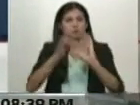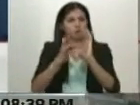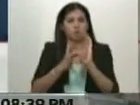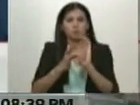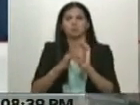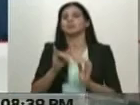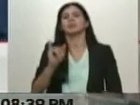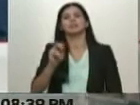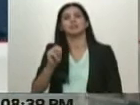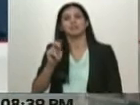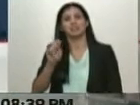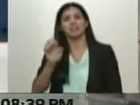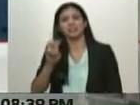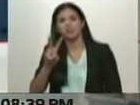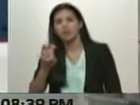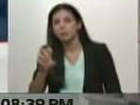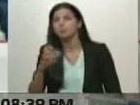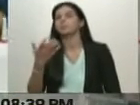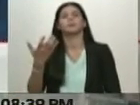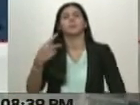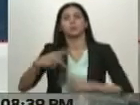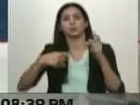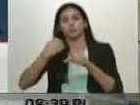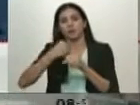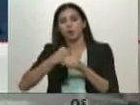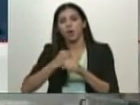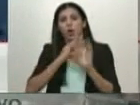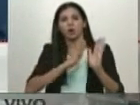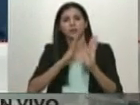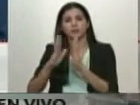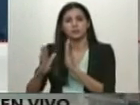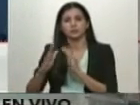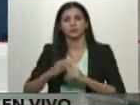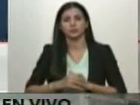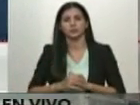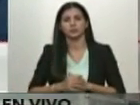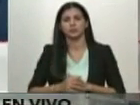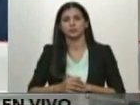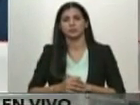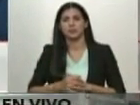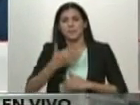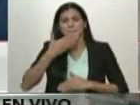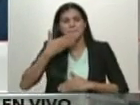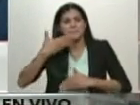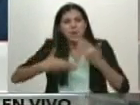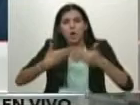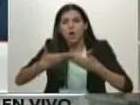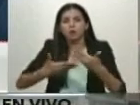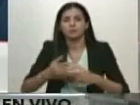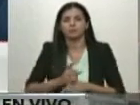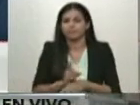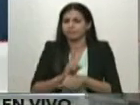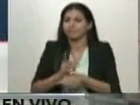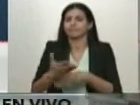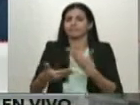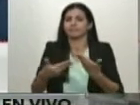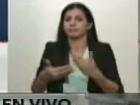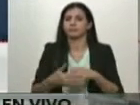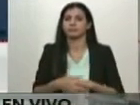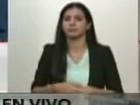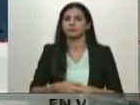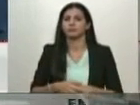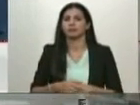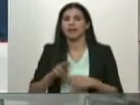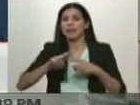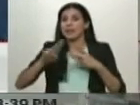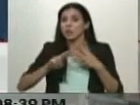Intebet, procesos del trabajo, de organización, de optimización de todos los recursos